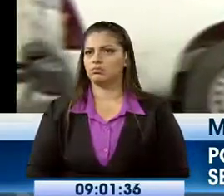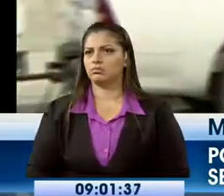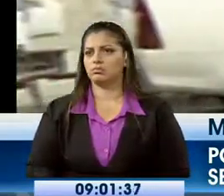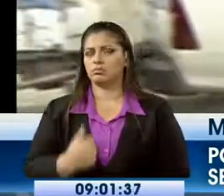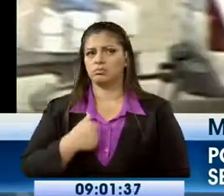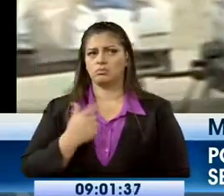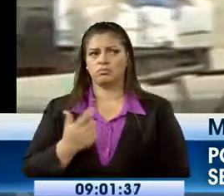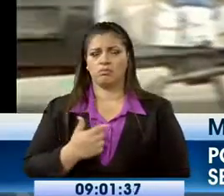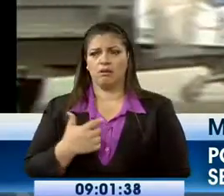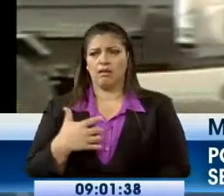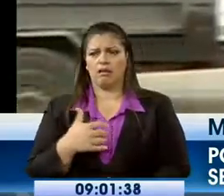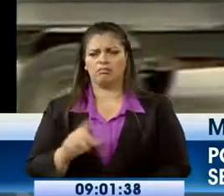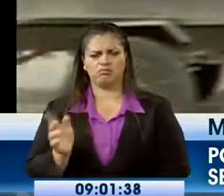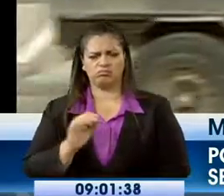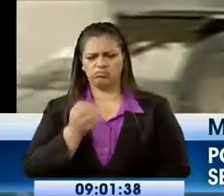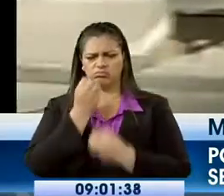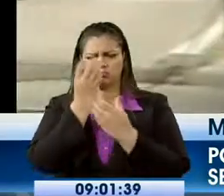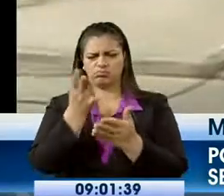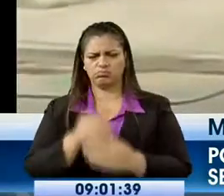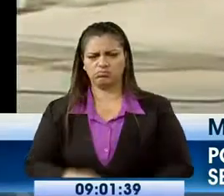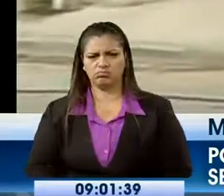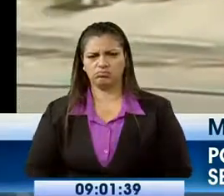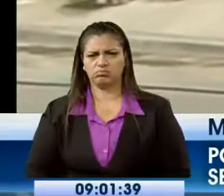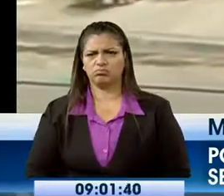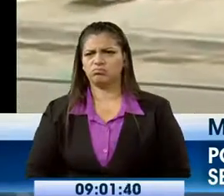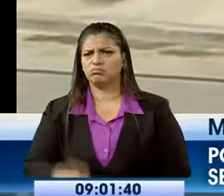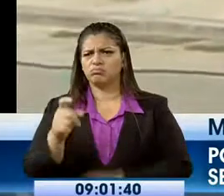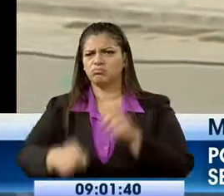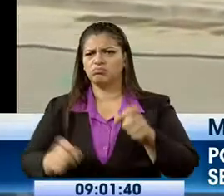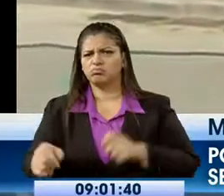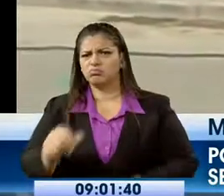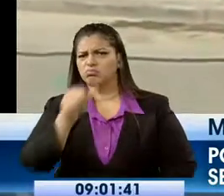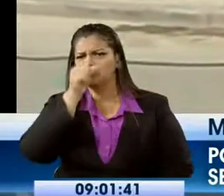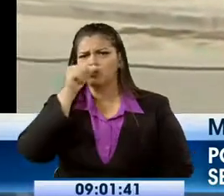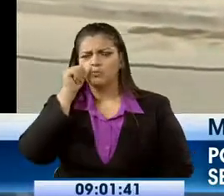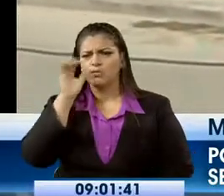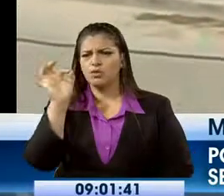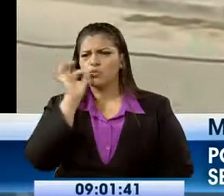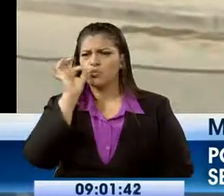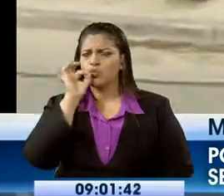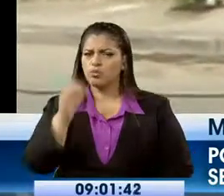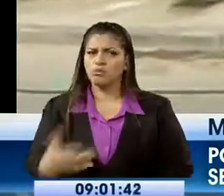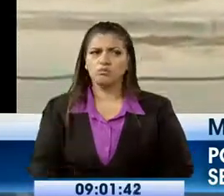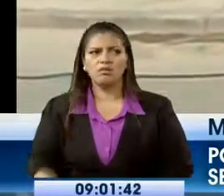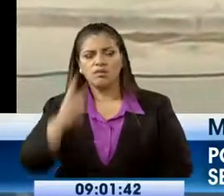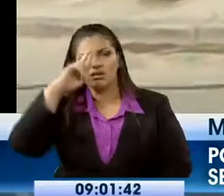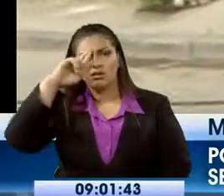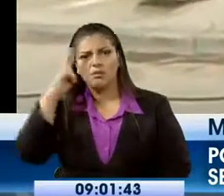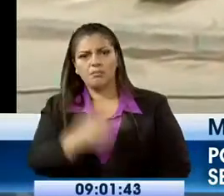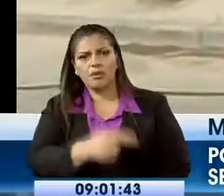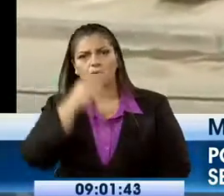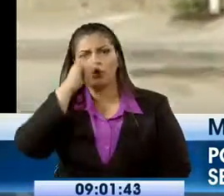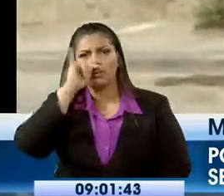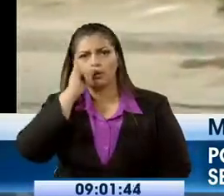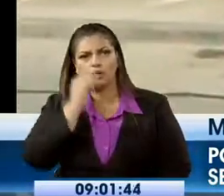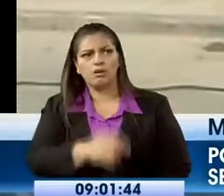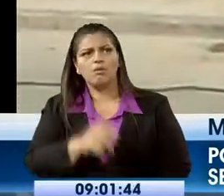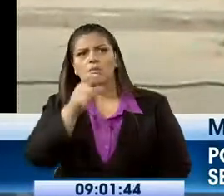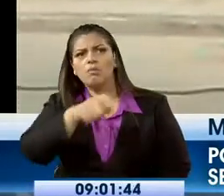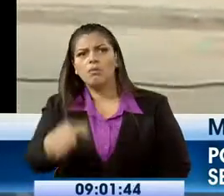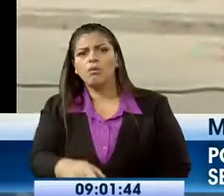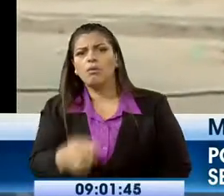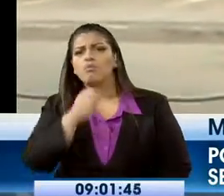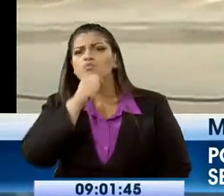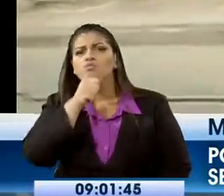lengua. Ya. Vamos a hablar con una persona más. Que la gente que fumen sepan respetar principalmente a los niños y a las tercera edad,